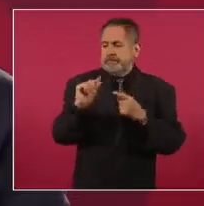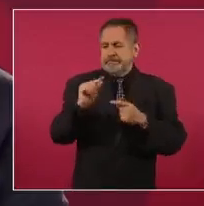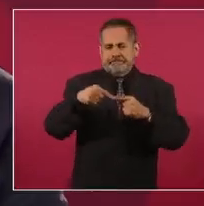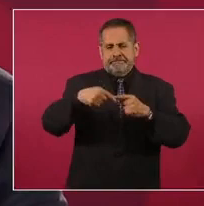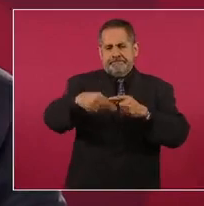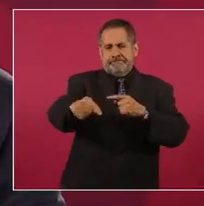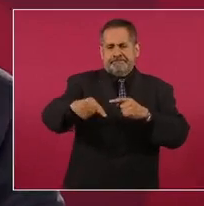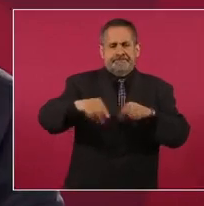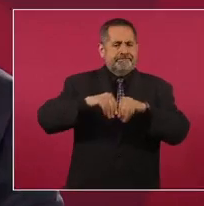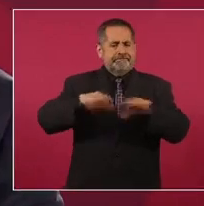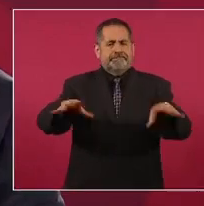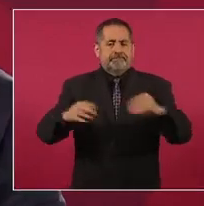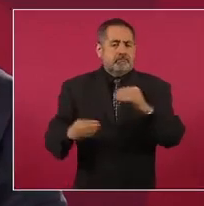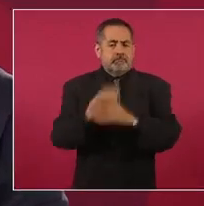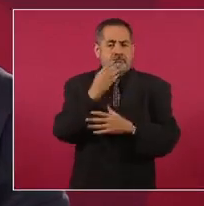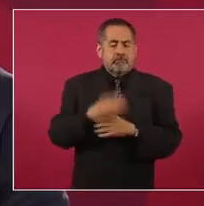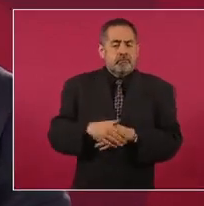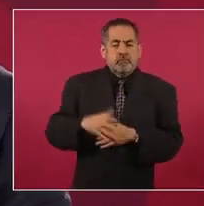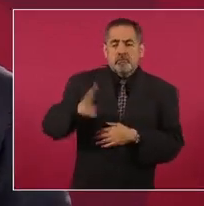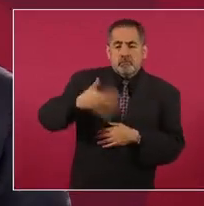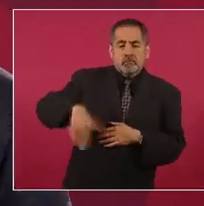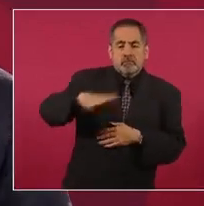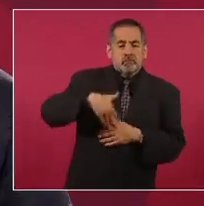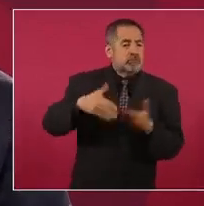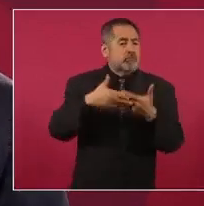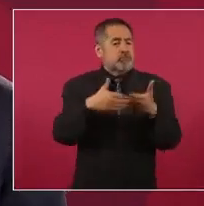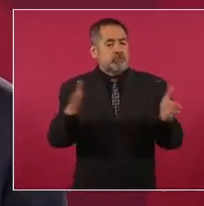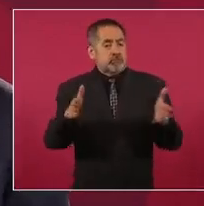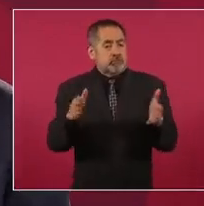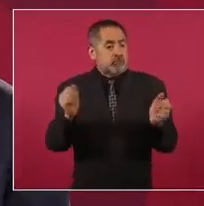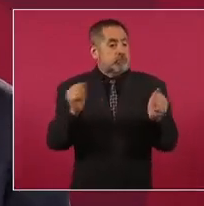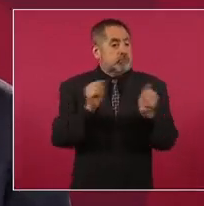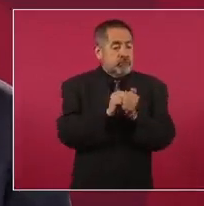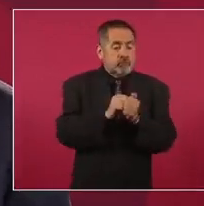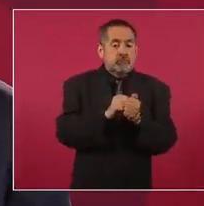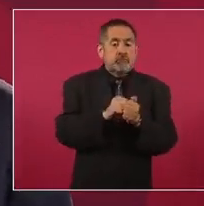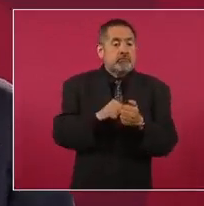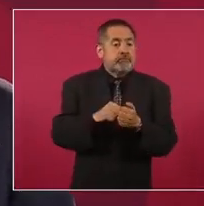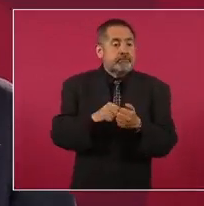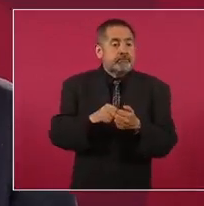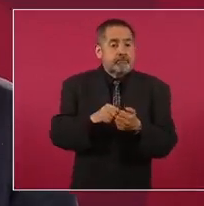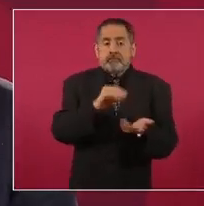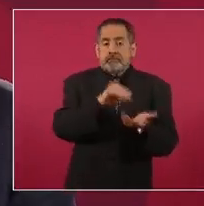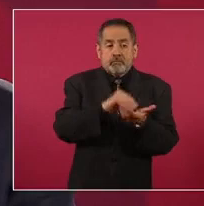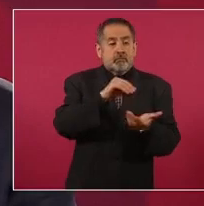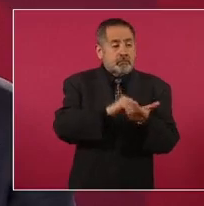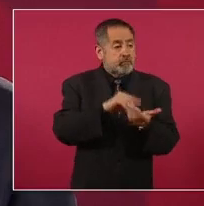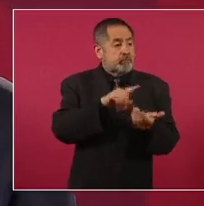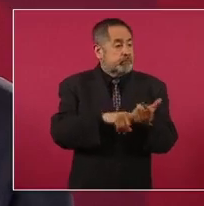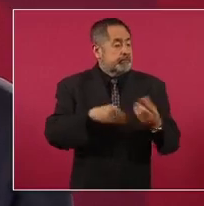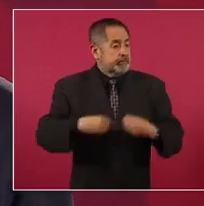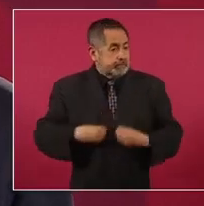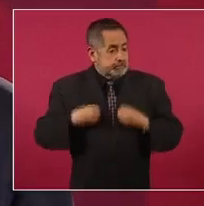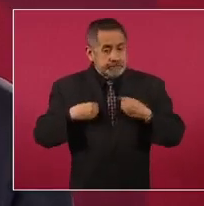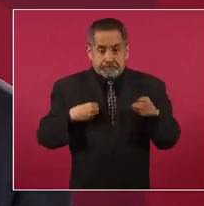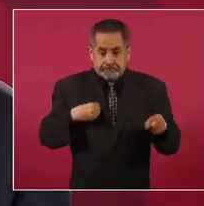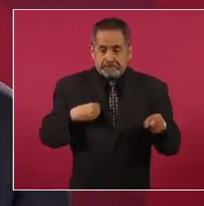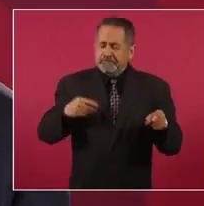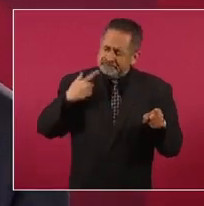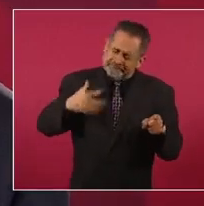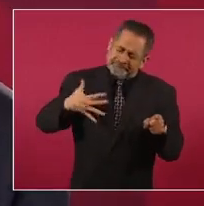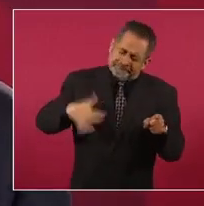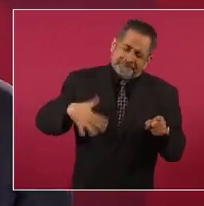conocer de búsqueda generalizada en vida a partir de la búsqueda intensiva en